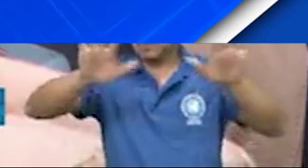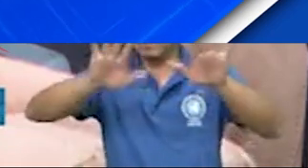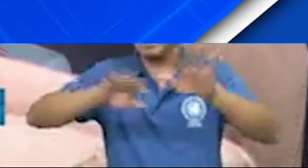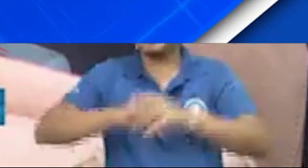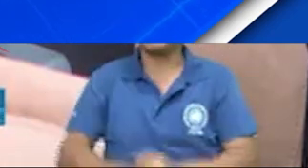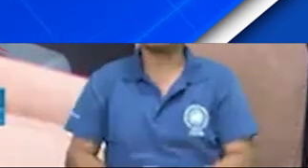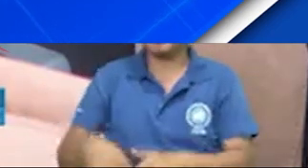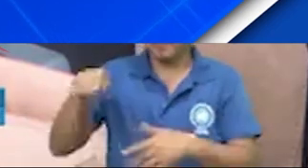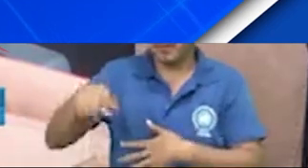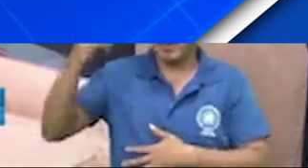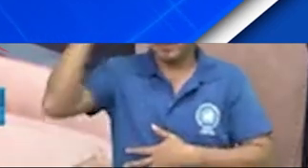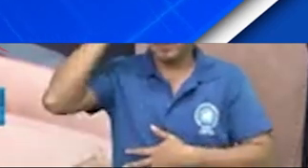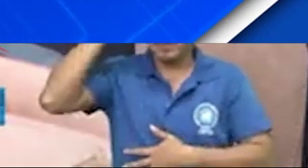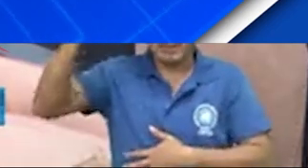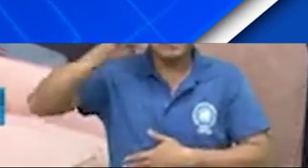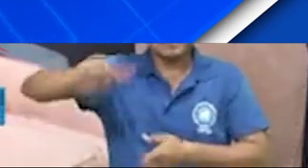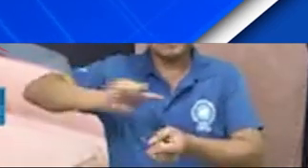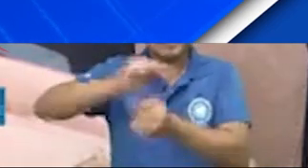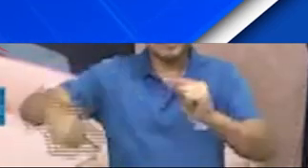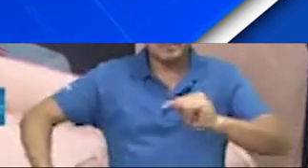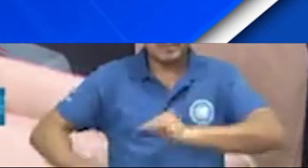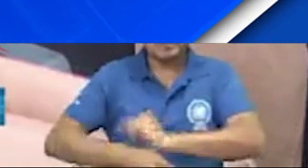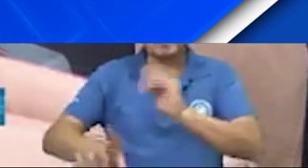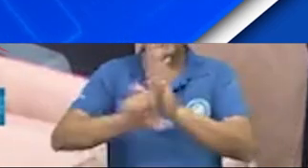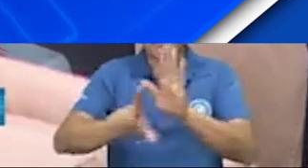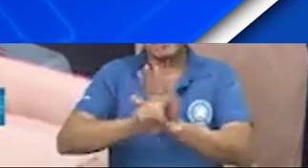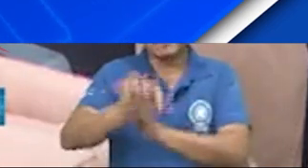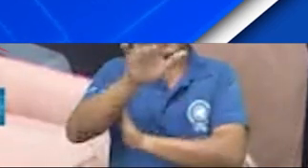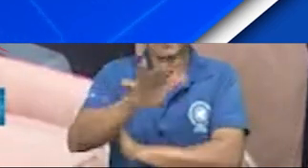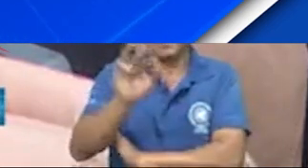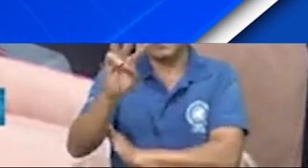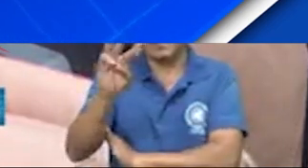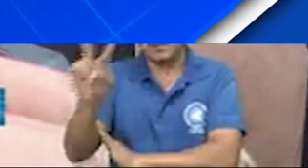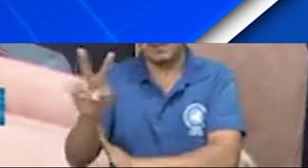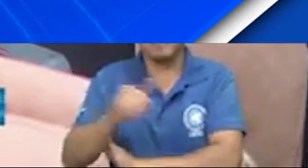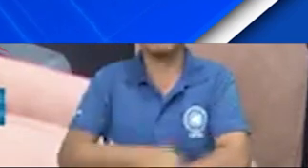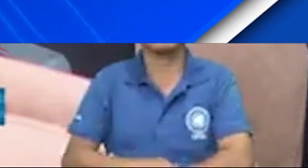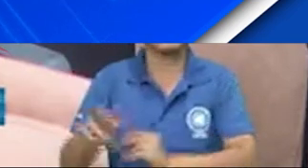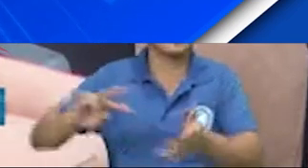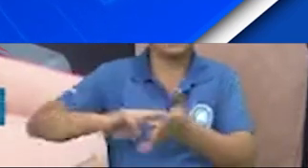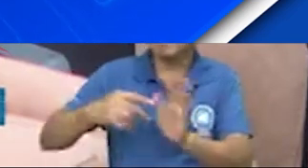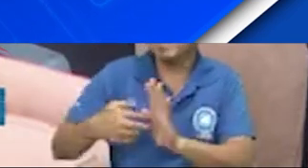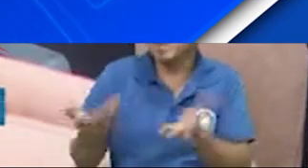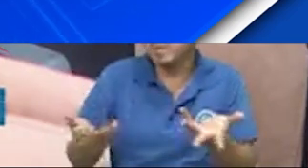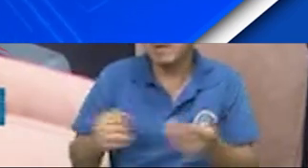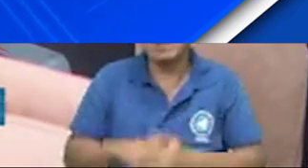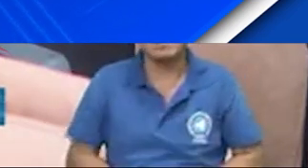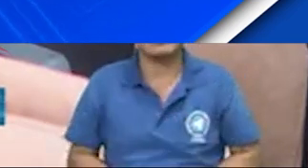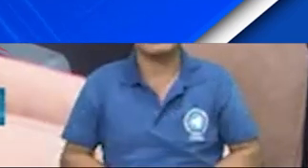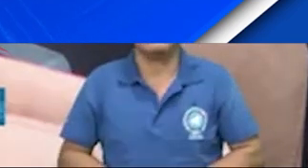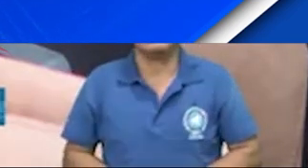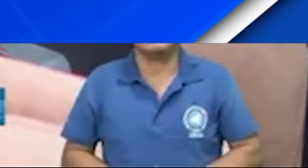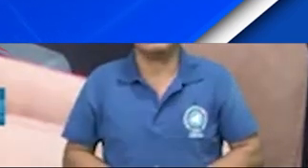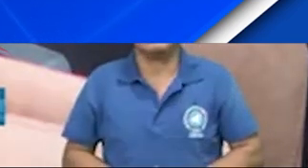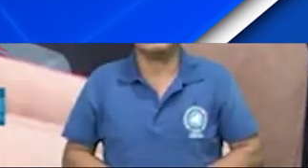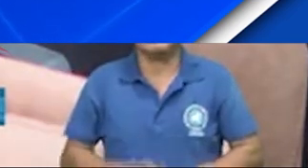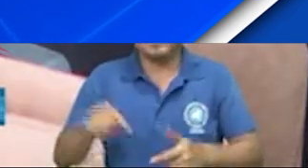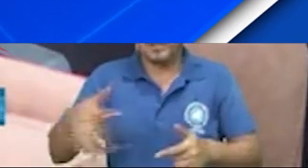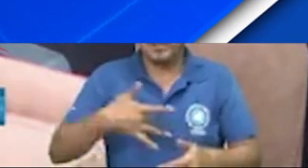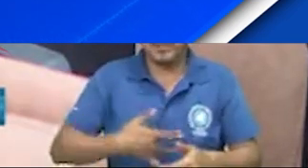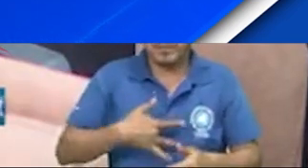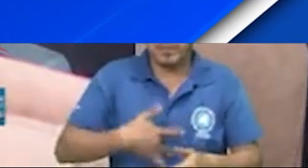Esta iniciativa, esta reforma a la ley 532, significa